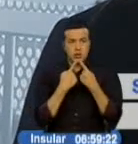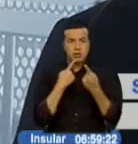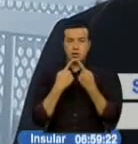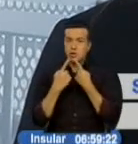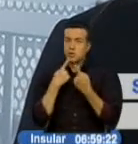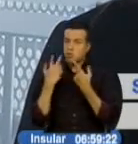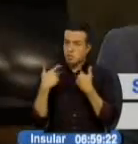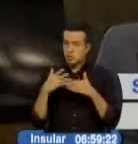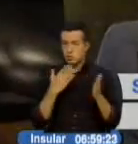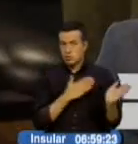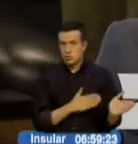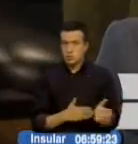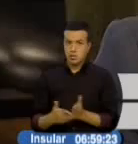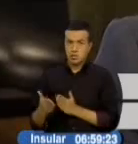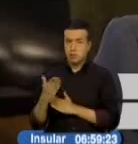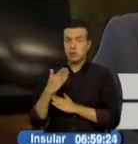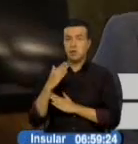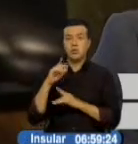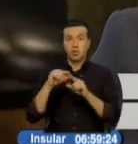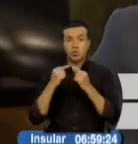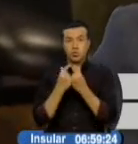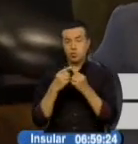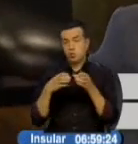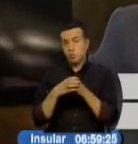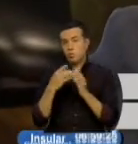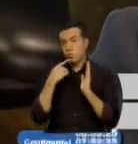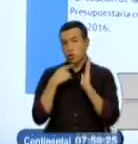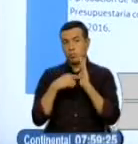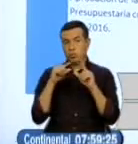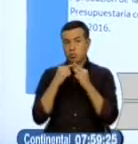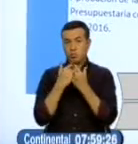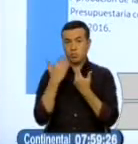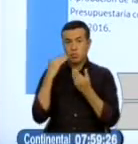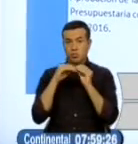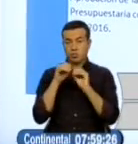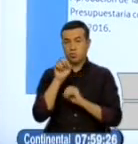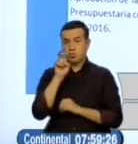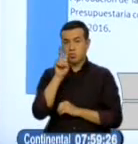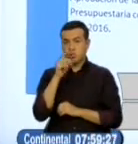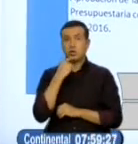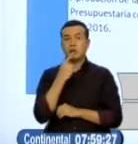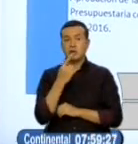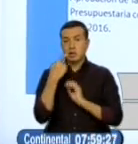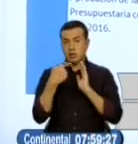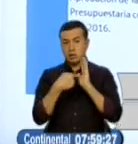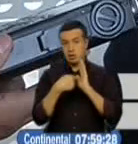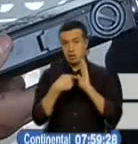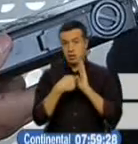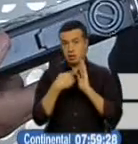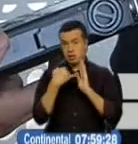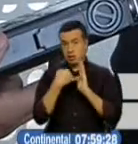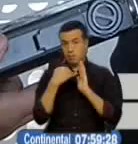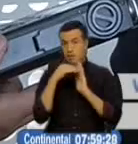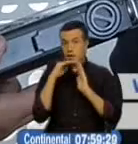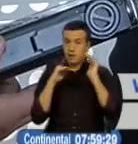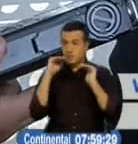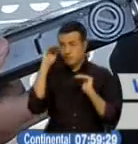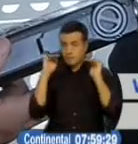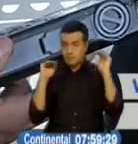está generando. En ese sentido, minorías como la Izquierda Democrática plantean como opción un IVA diferenciado.